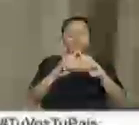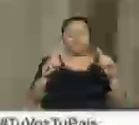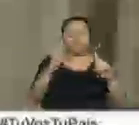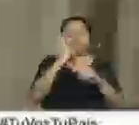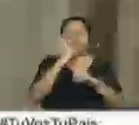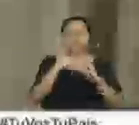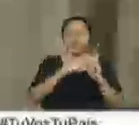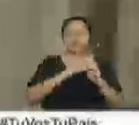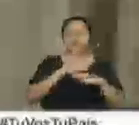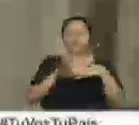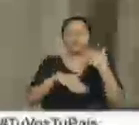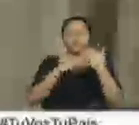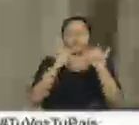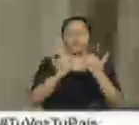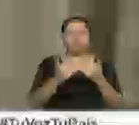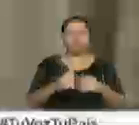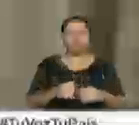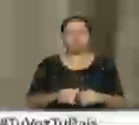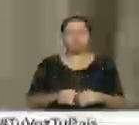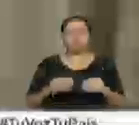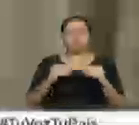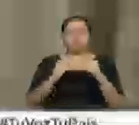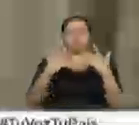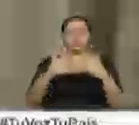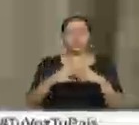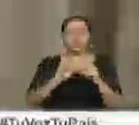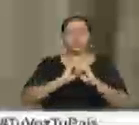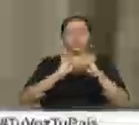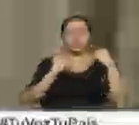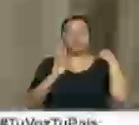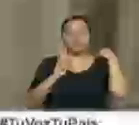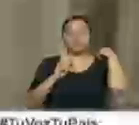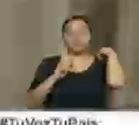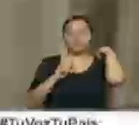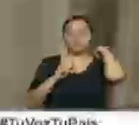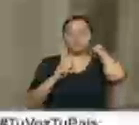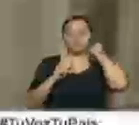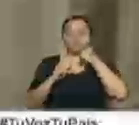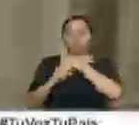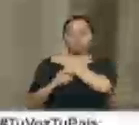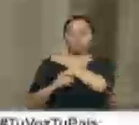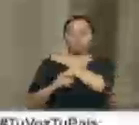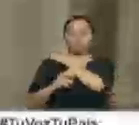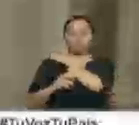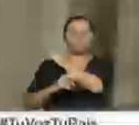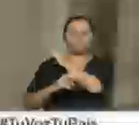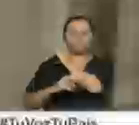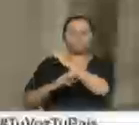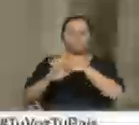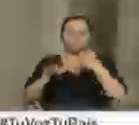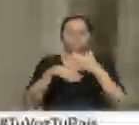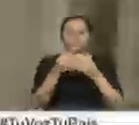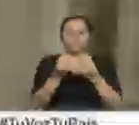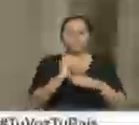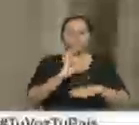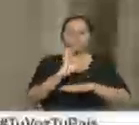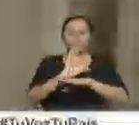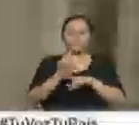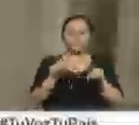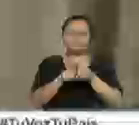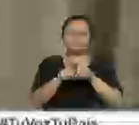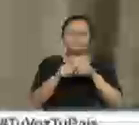vista técnico, porque también técnicamente es bueno que el capital se invierta donde se genera,